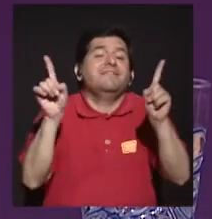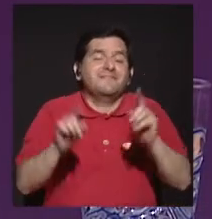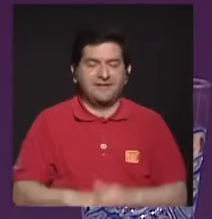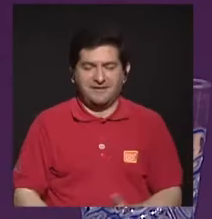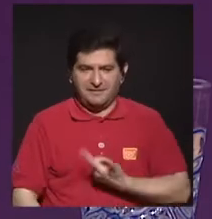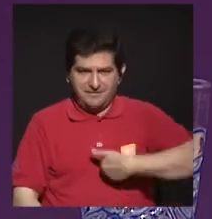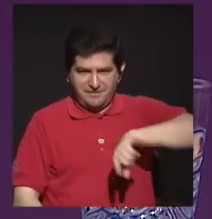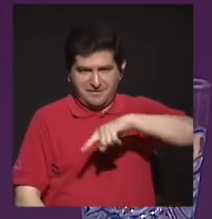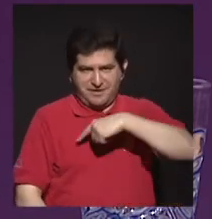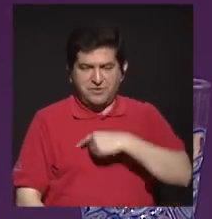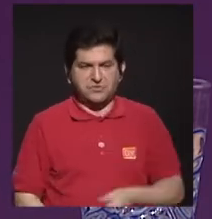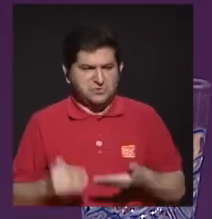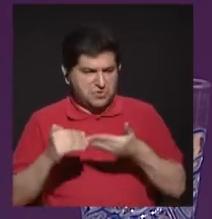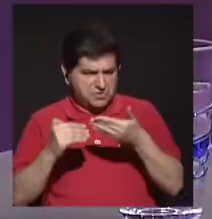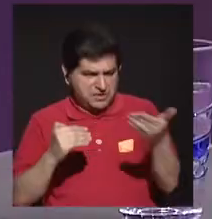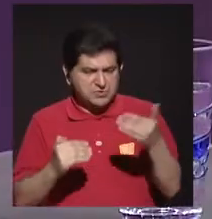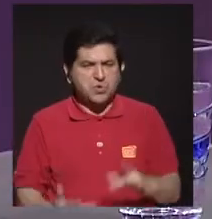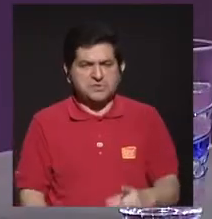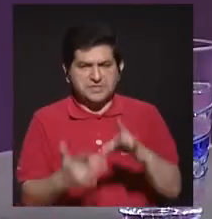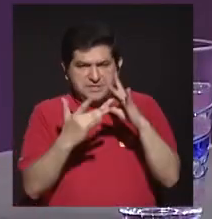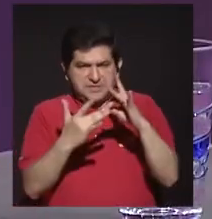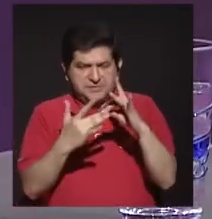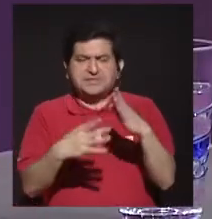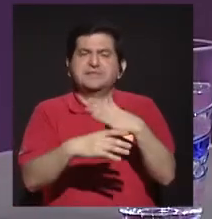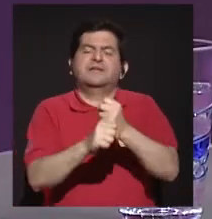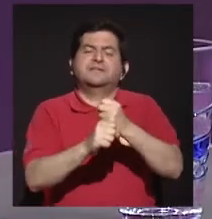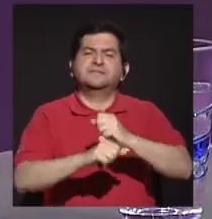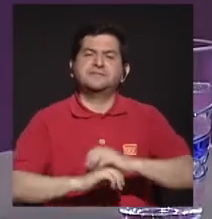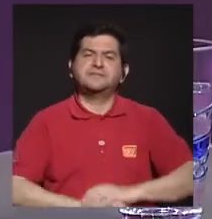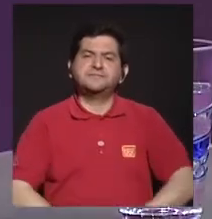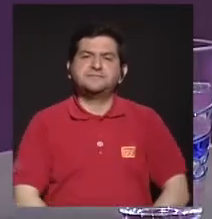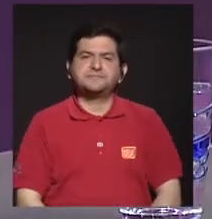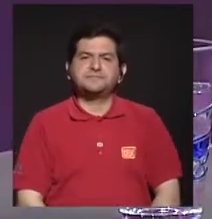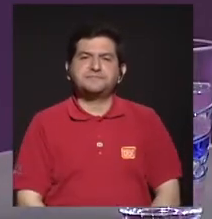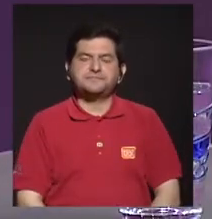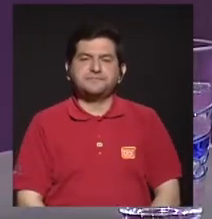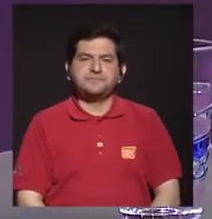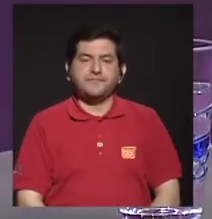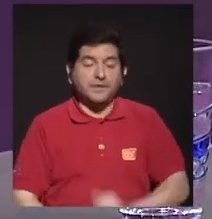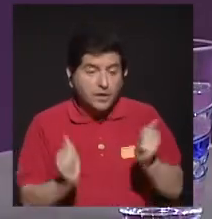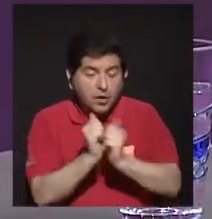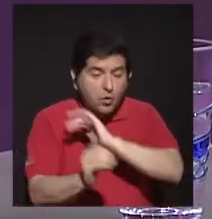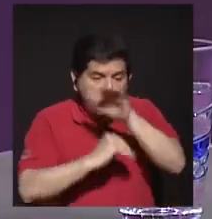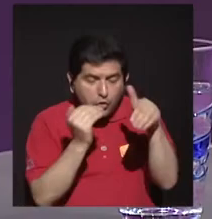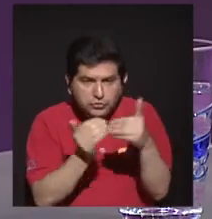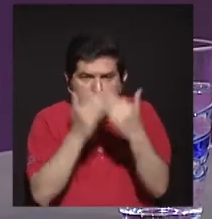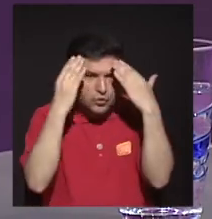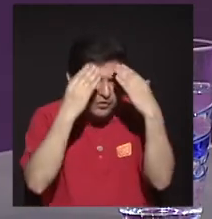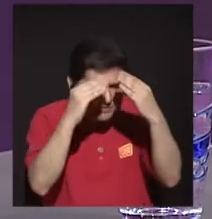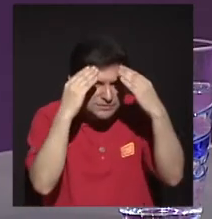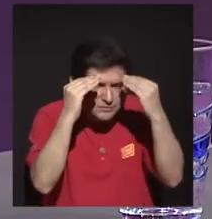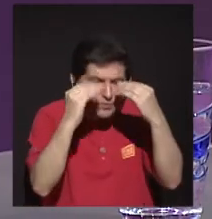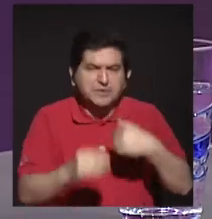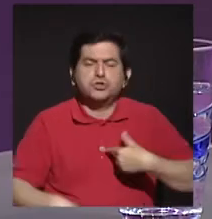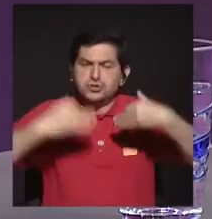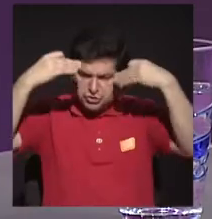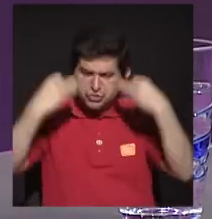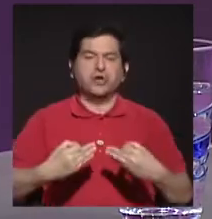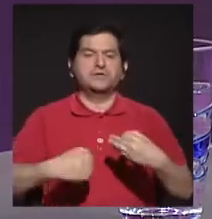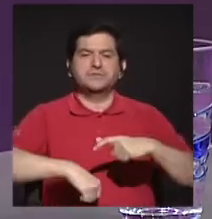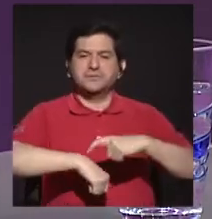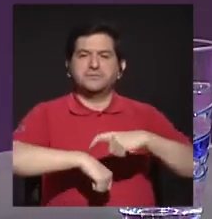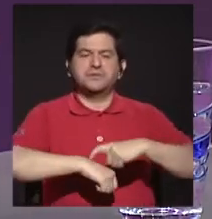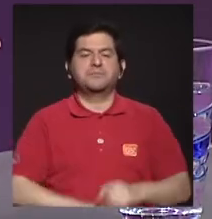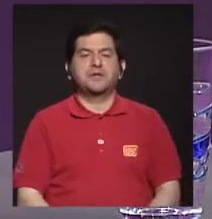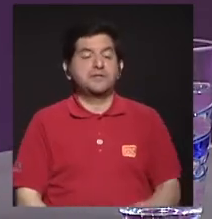haga, sí, hacer las cosas muy especiales y diferente. Entonces, incluso con toda esa información, tomé la decisión en algún momento